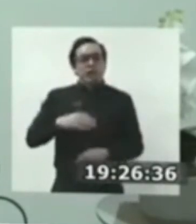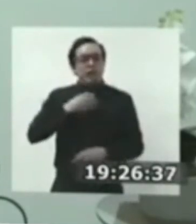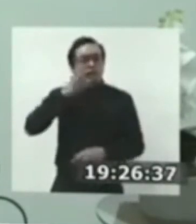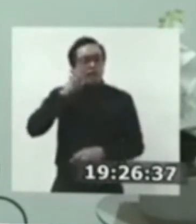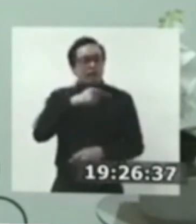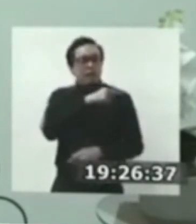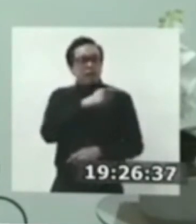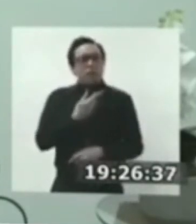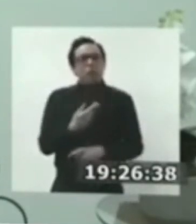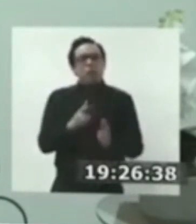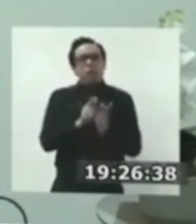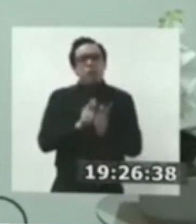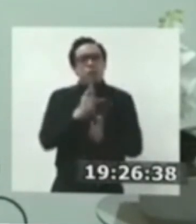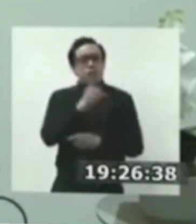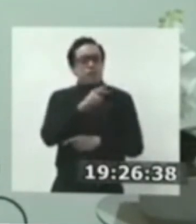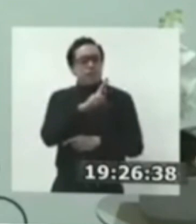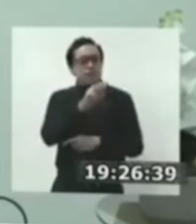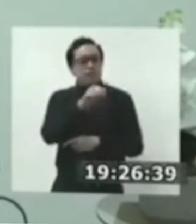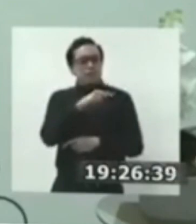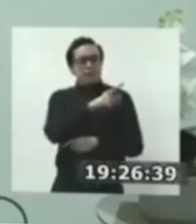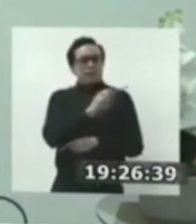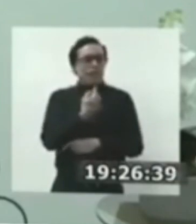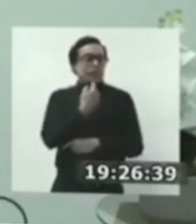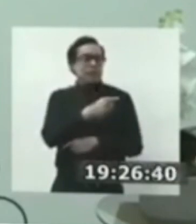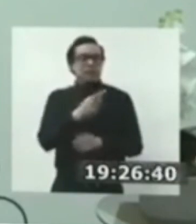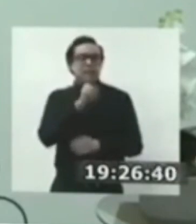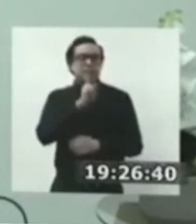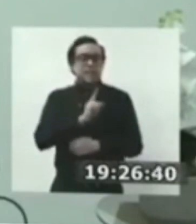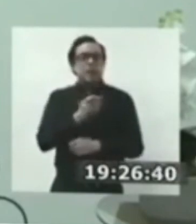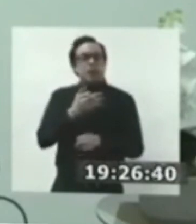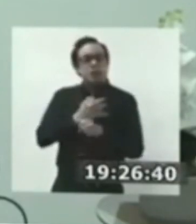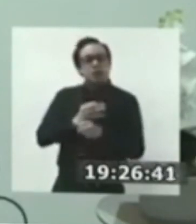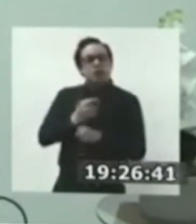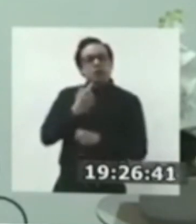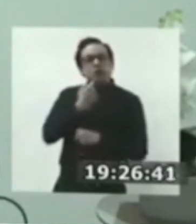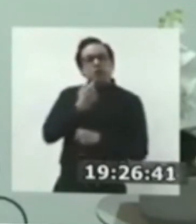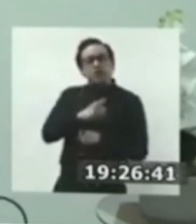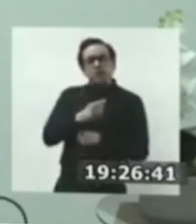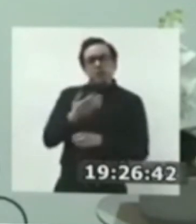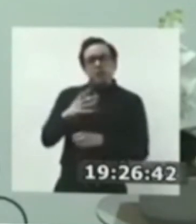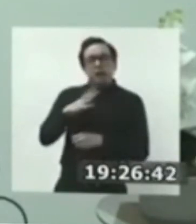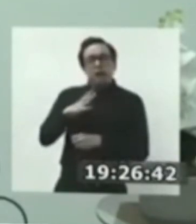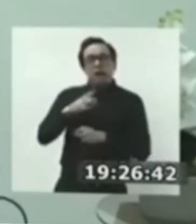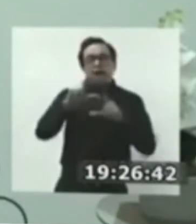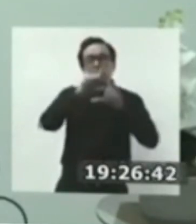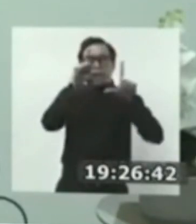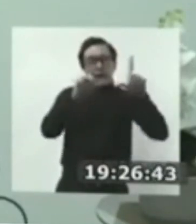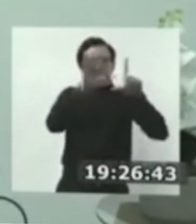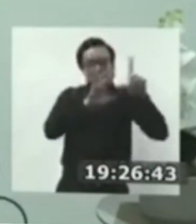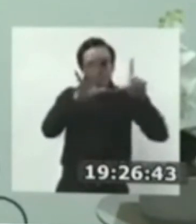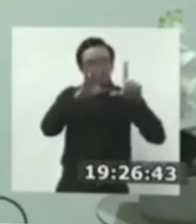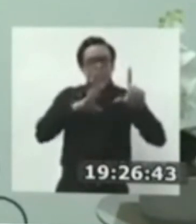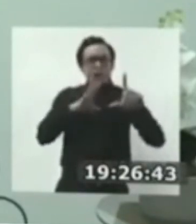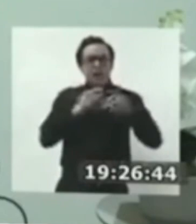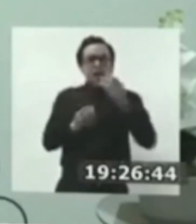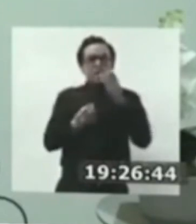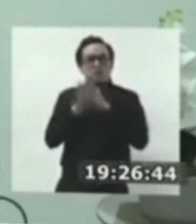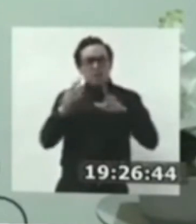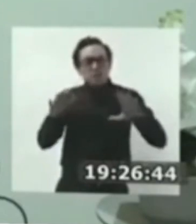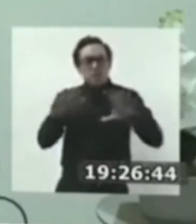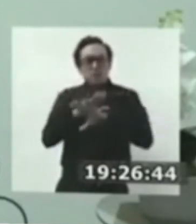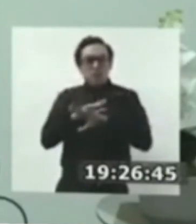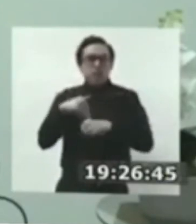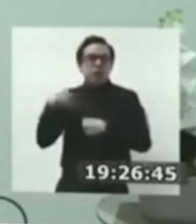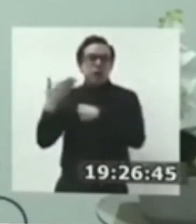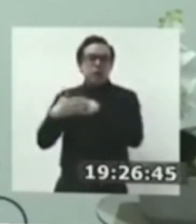la cooperación internacional, y decían que México no había tenido ninguna presencia en el ámbito internacional